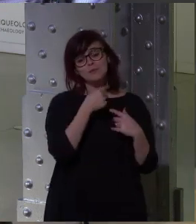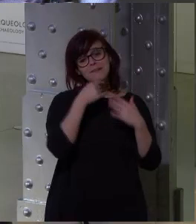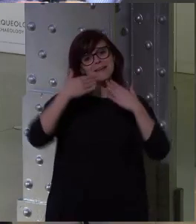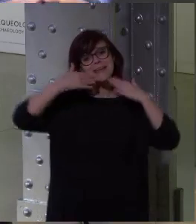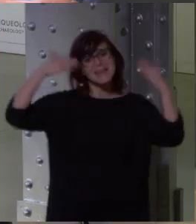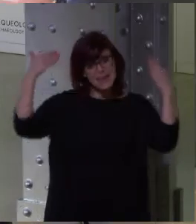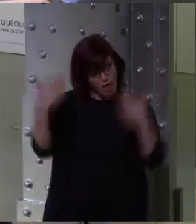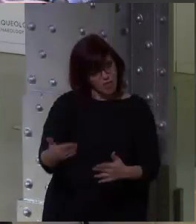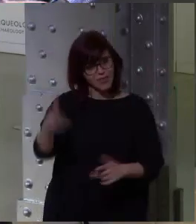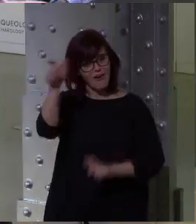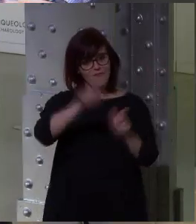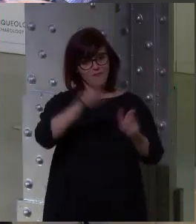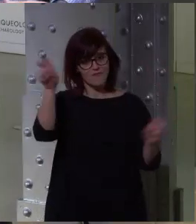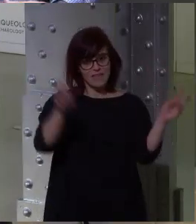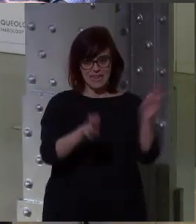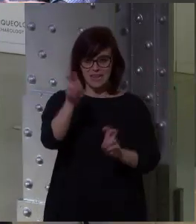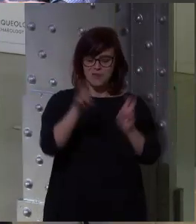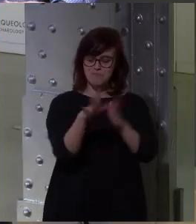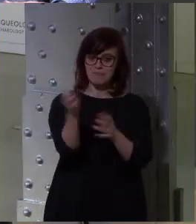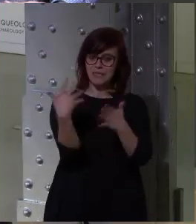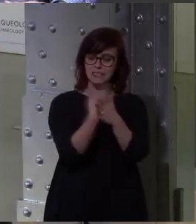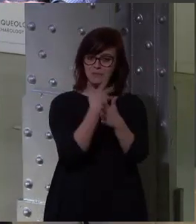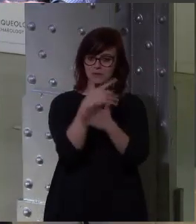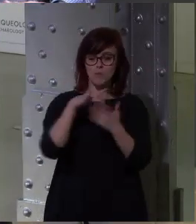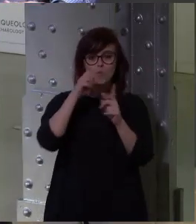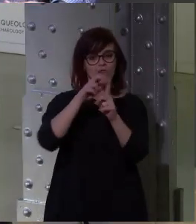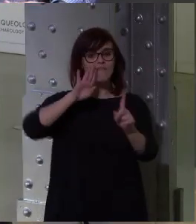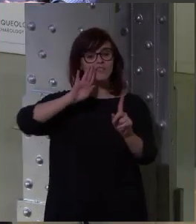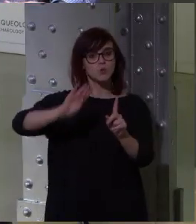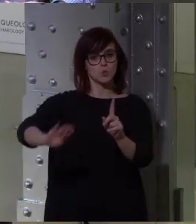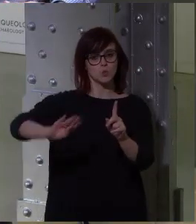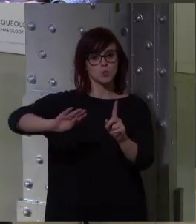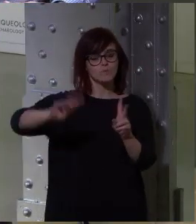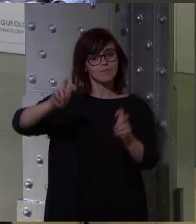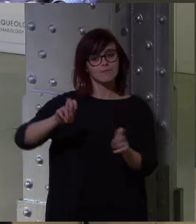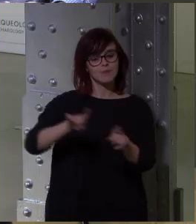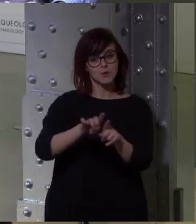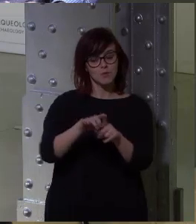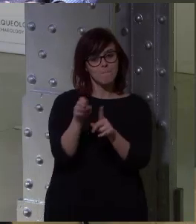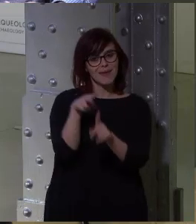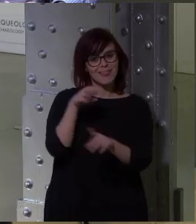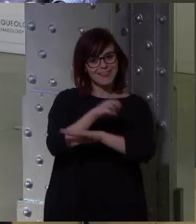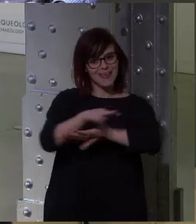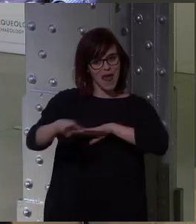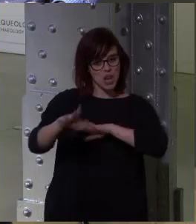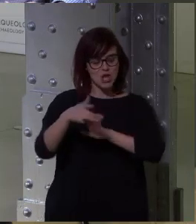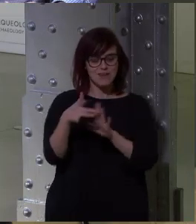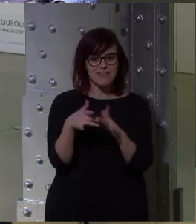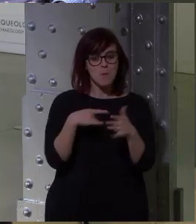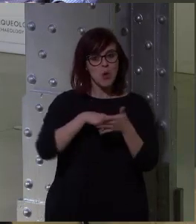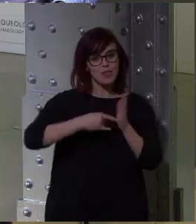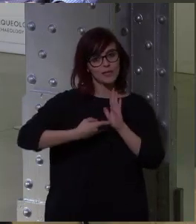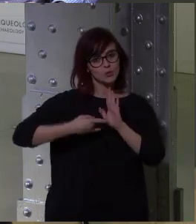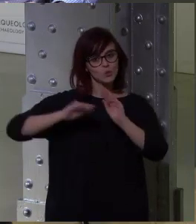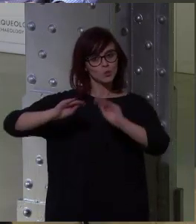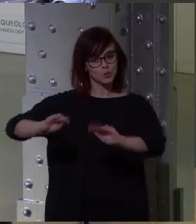agradecerte que hayas estado con nosotros, que nos hayas mostrado con esta mirada que tienes el Mediterráneo y vuestros